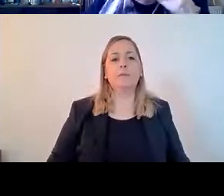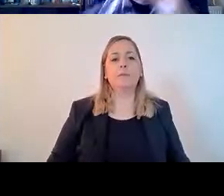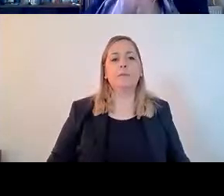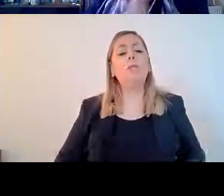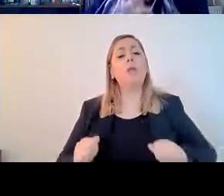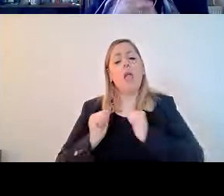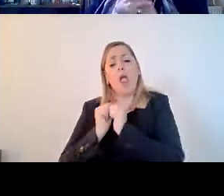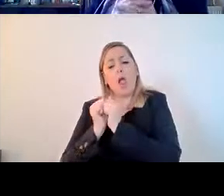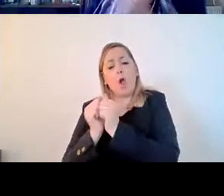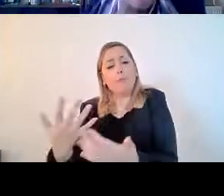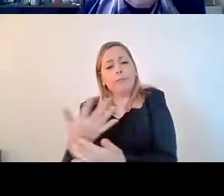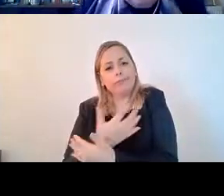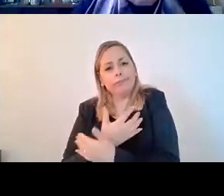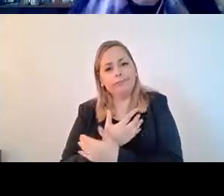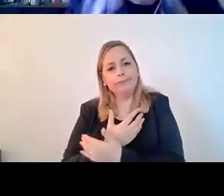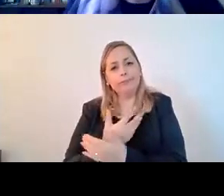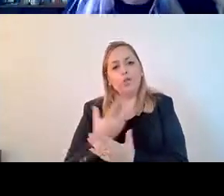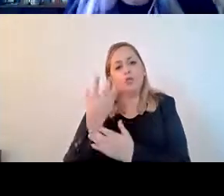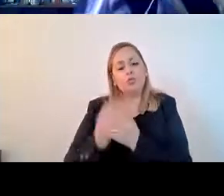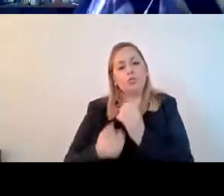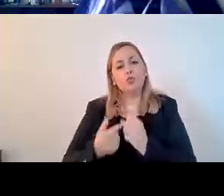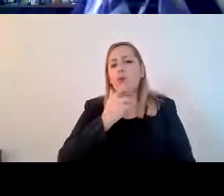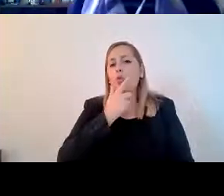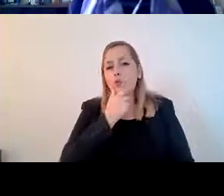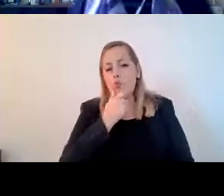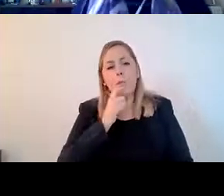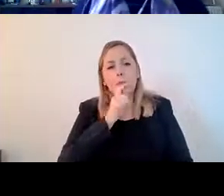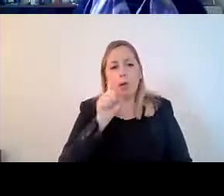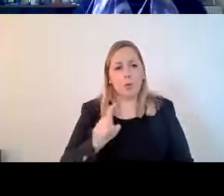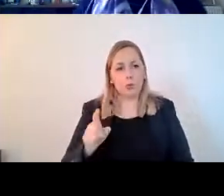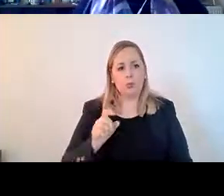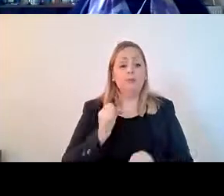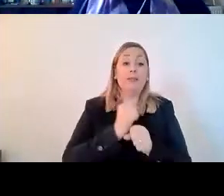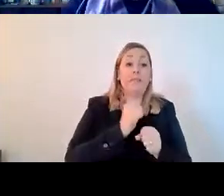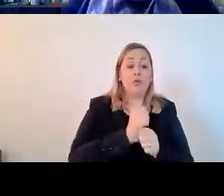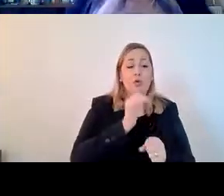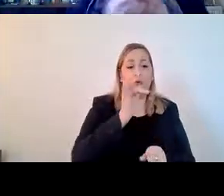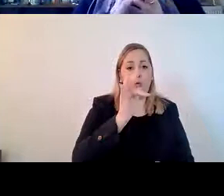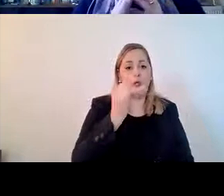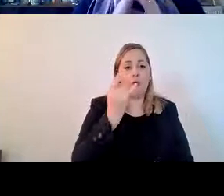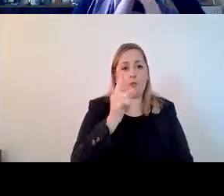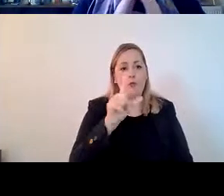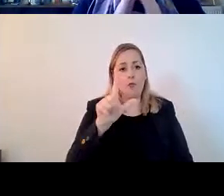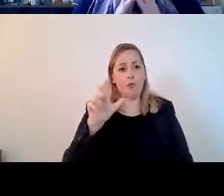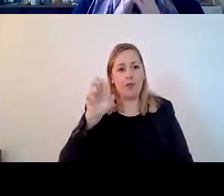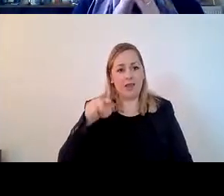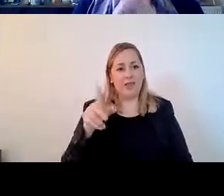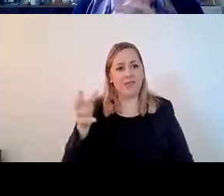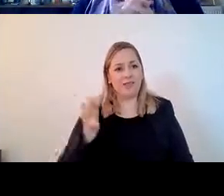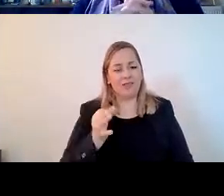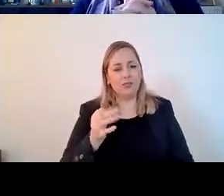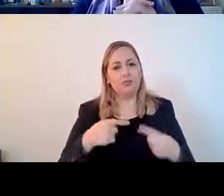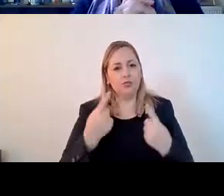Acompañar, acoger y resolver las dudas e inquietudes. El trabajo de Fuller nos dice que cuando se